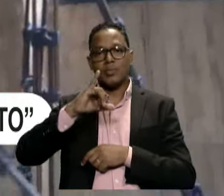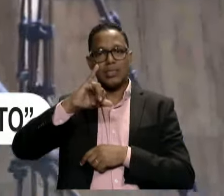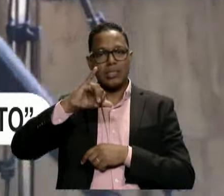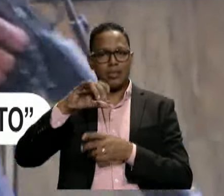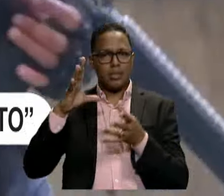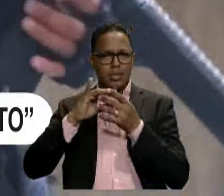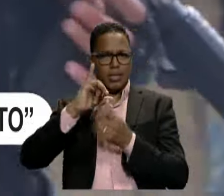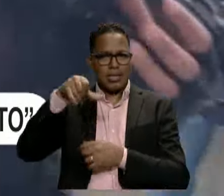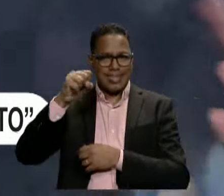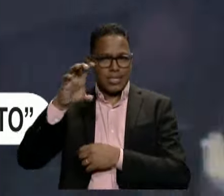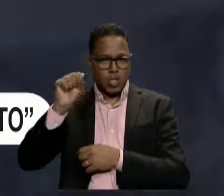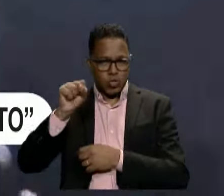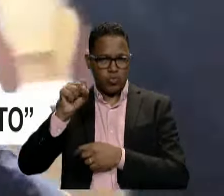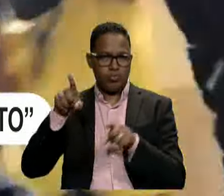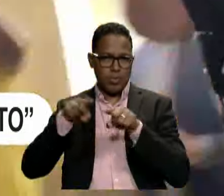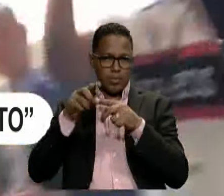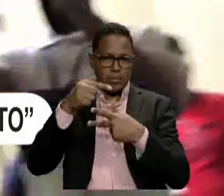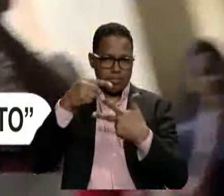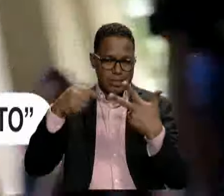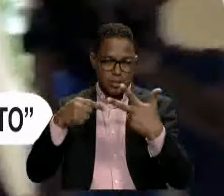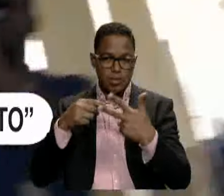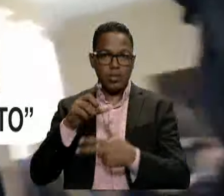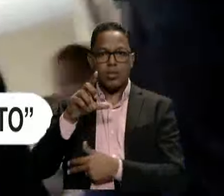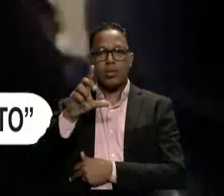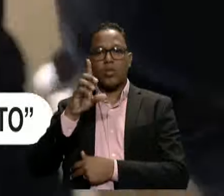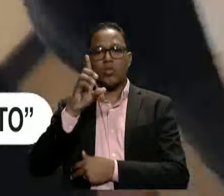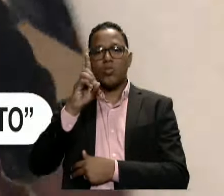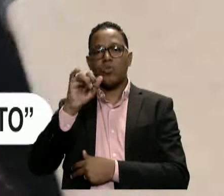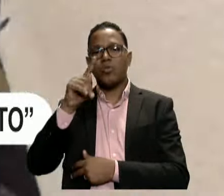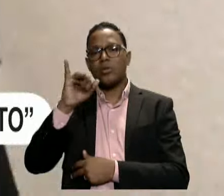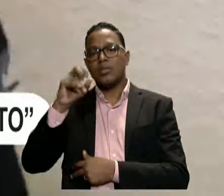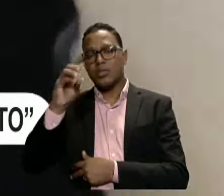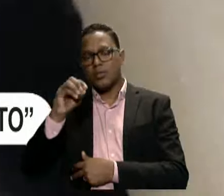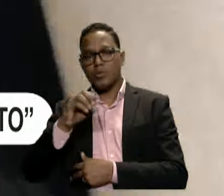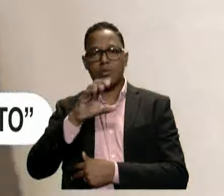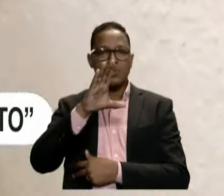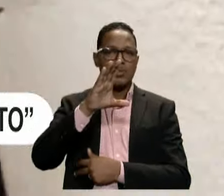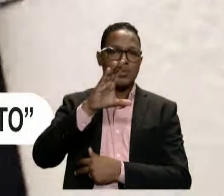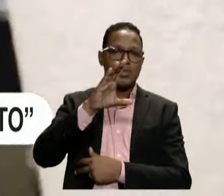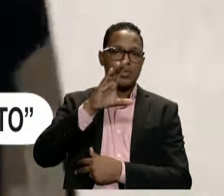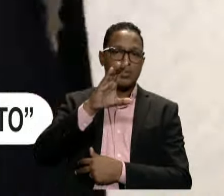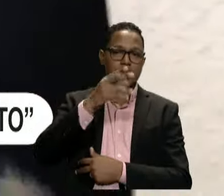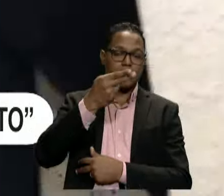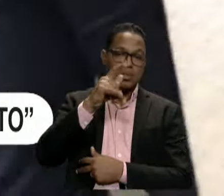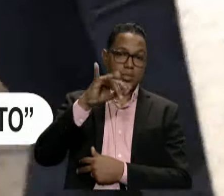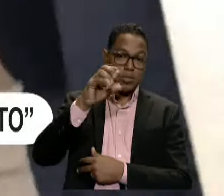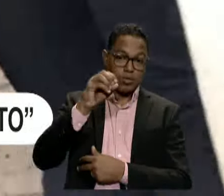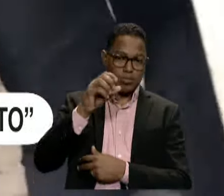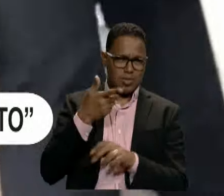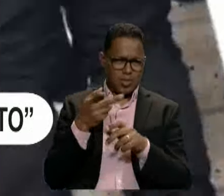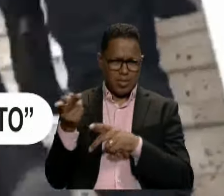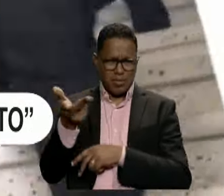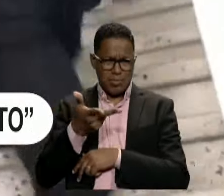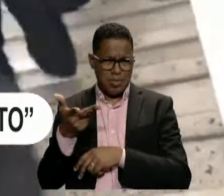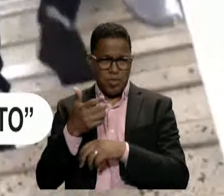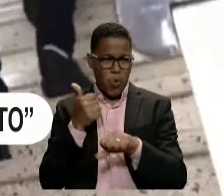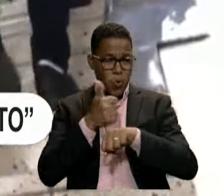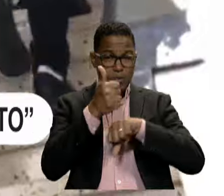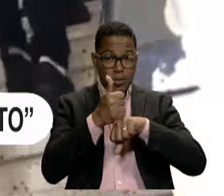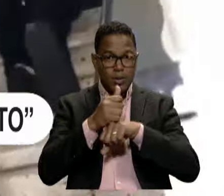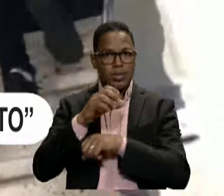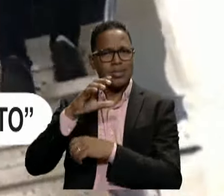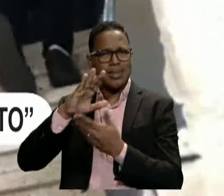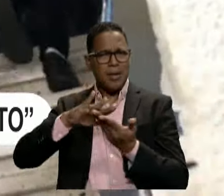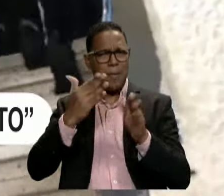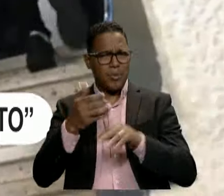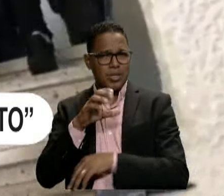Mejía, alias Chiquito. Los tres, Doctorcito, Luisito y Chiquito, imputados por la muerte de Joshua Omar Fernández. Esta decisión fue tomada